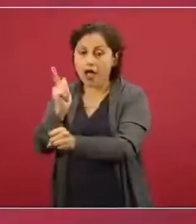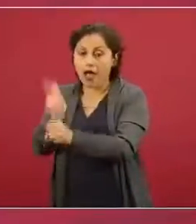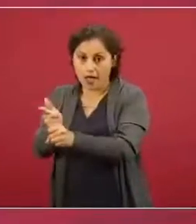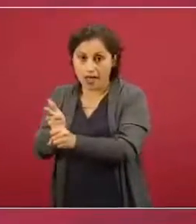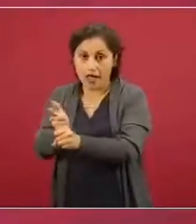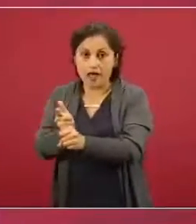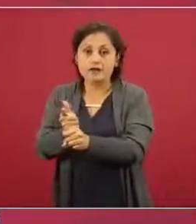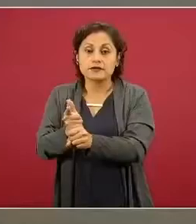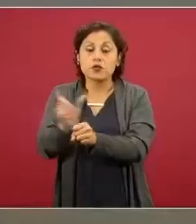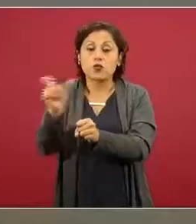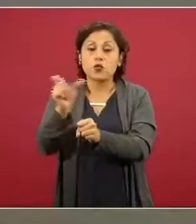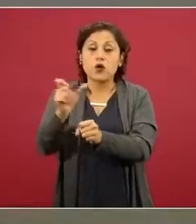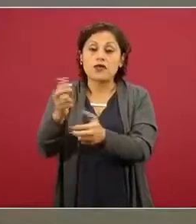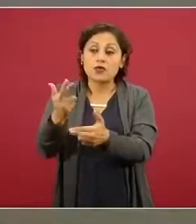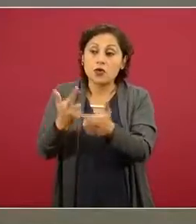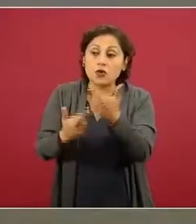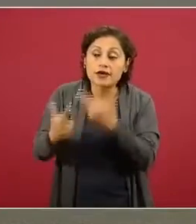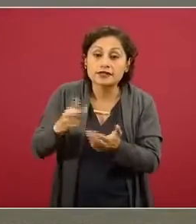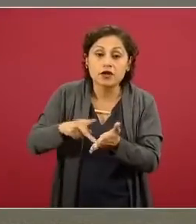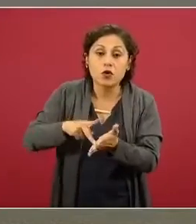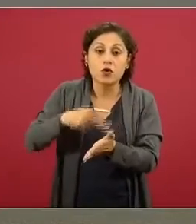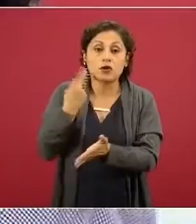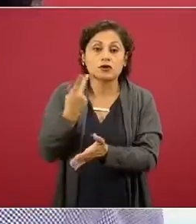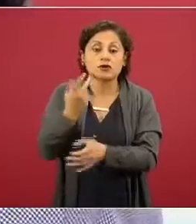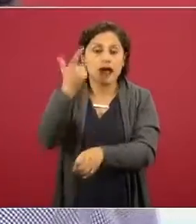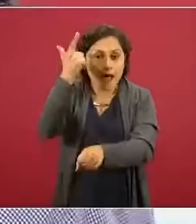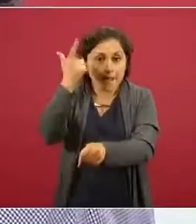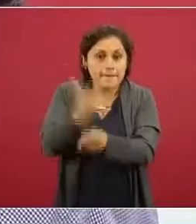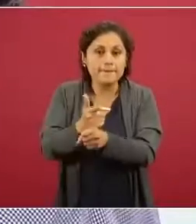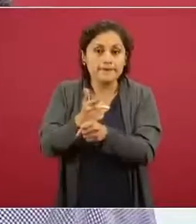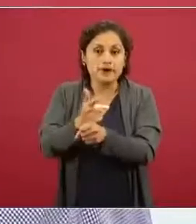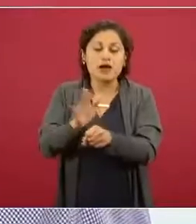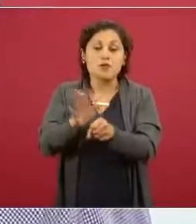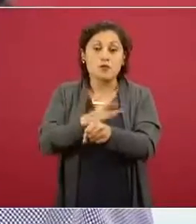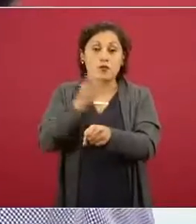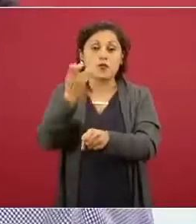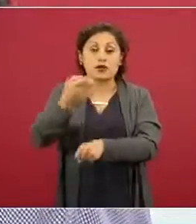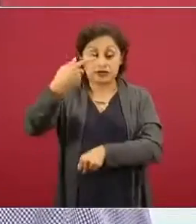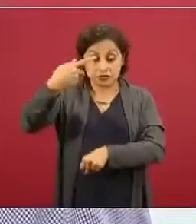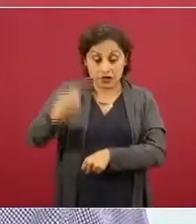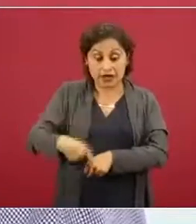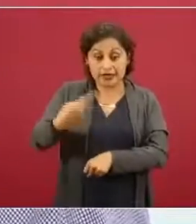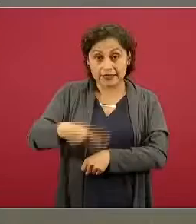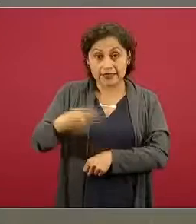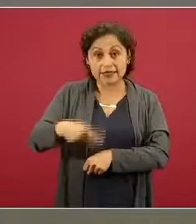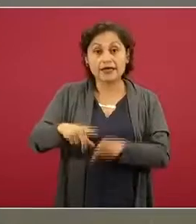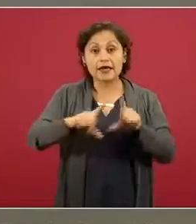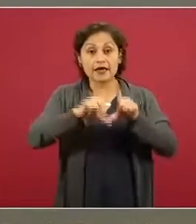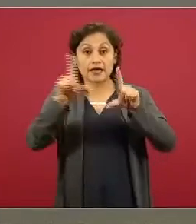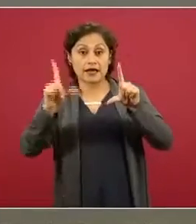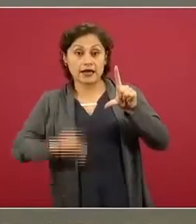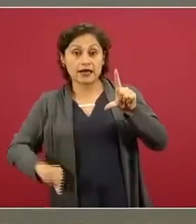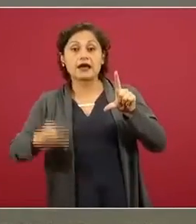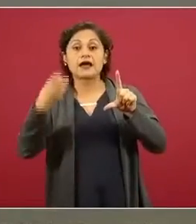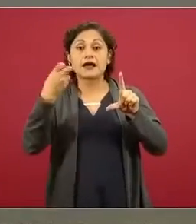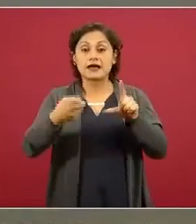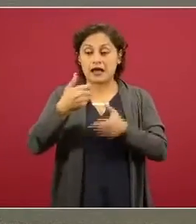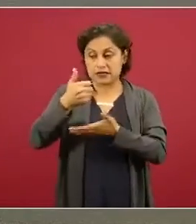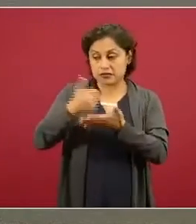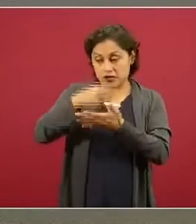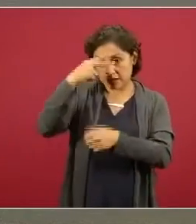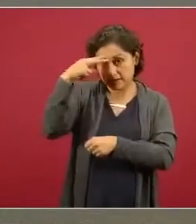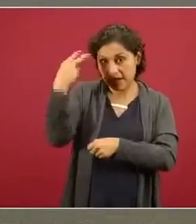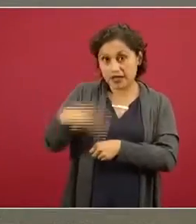más localizados. Por eso la Ciudad de México hace este recuento de semana con semana, decir, ahora son estas colonias. Estas colonias son las que